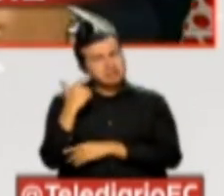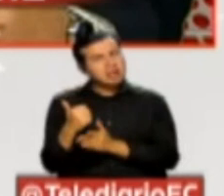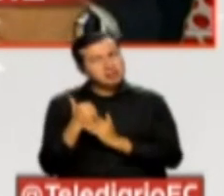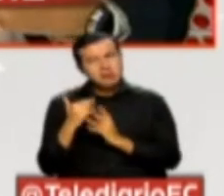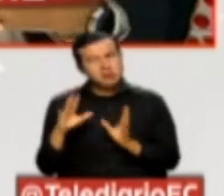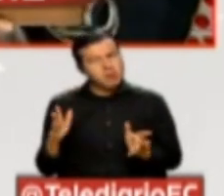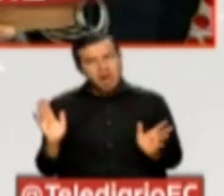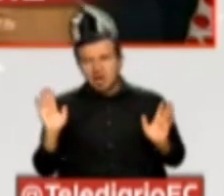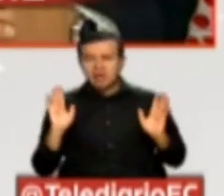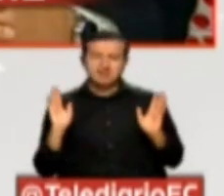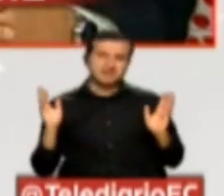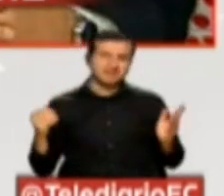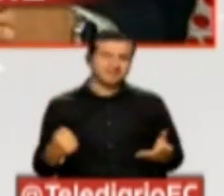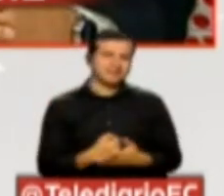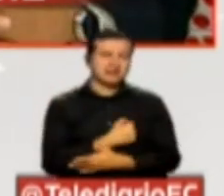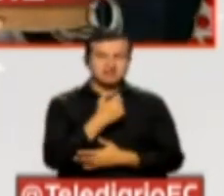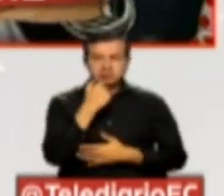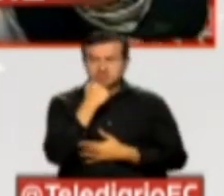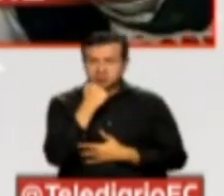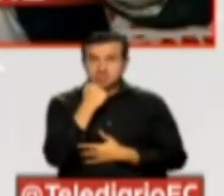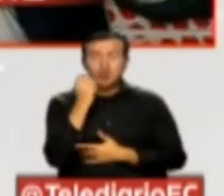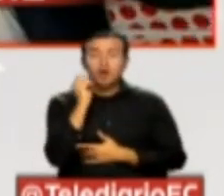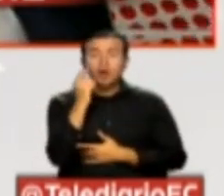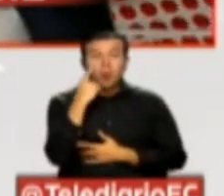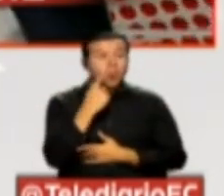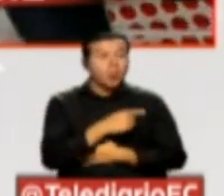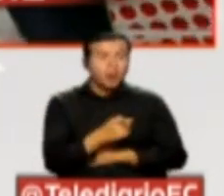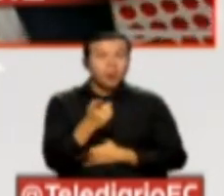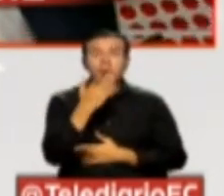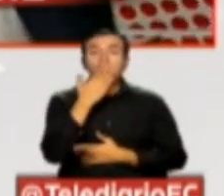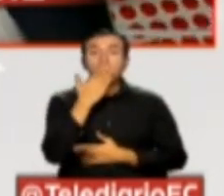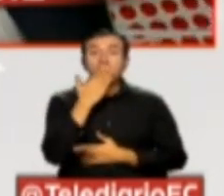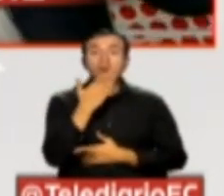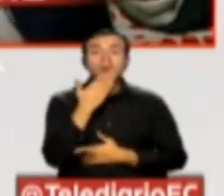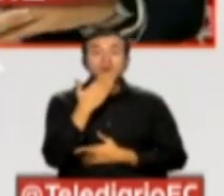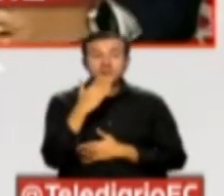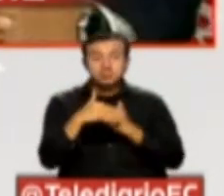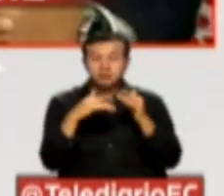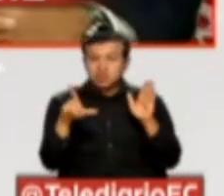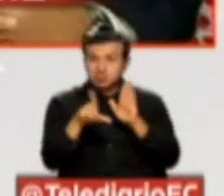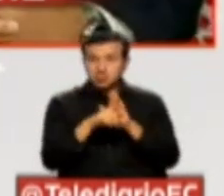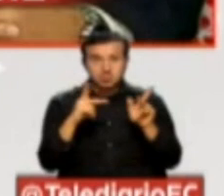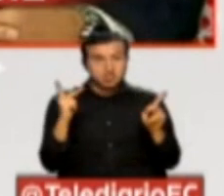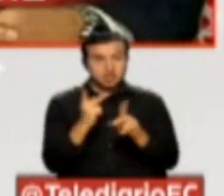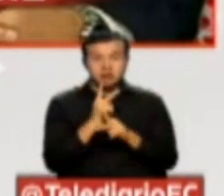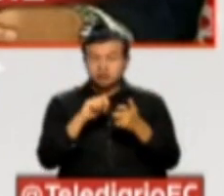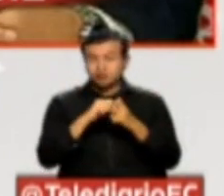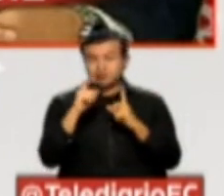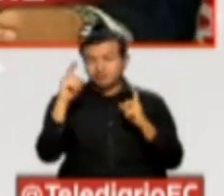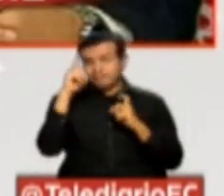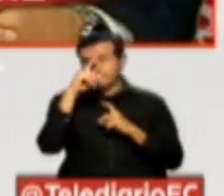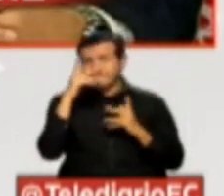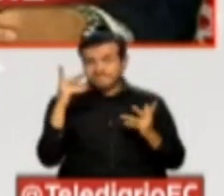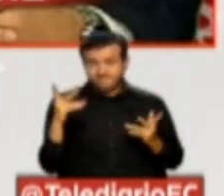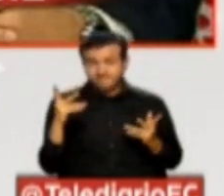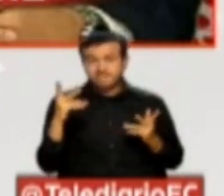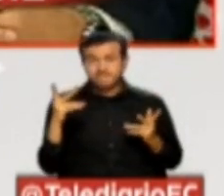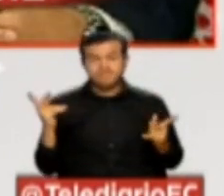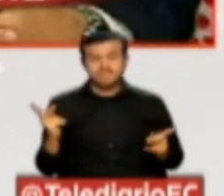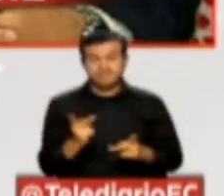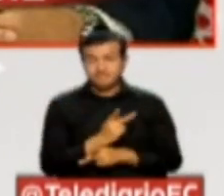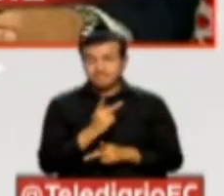auxiliarlo, no tiene, indudablemente se enfrenta a un marco legal totalmente desigual y esto